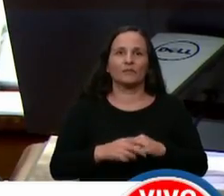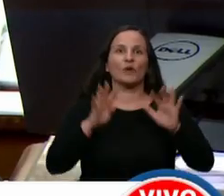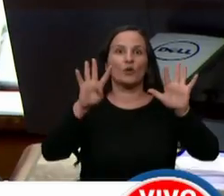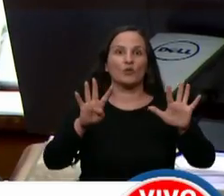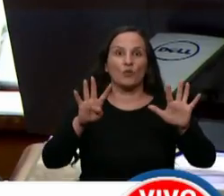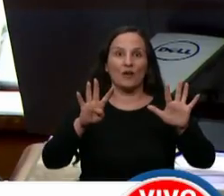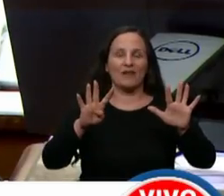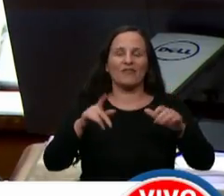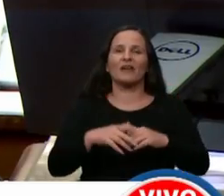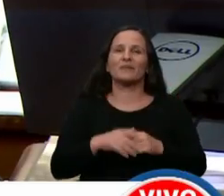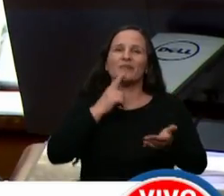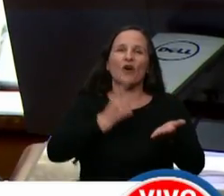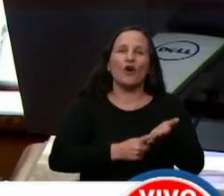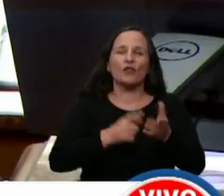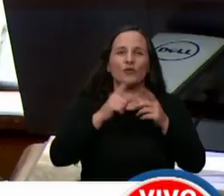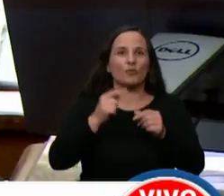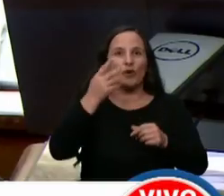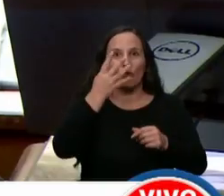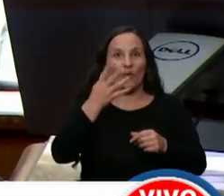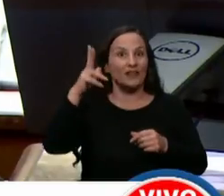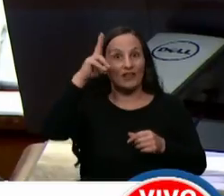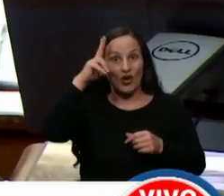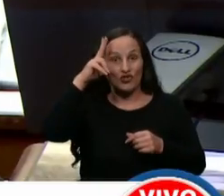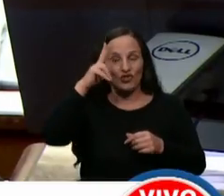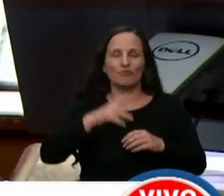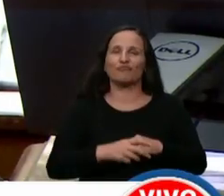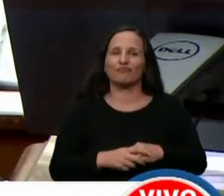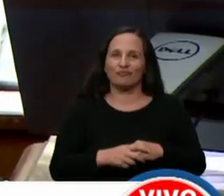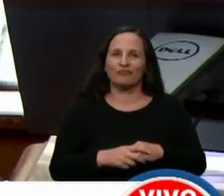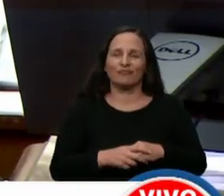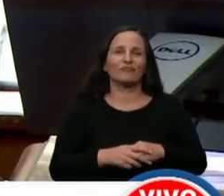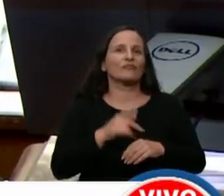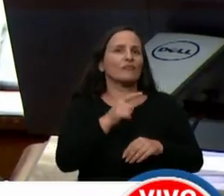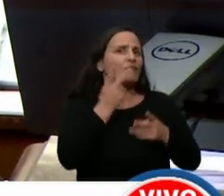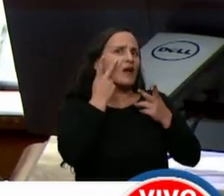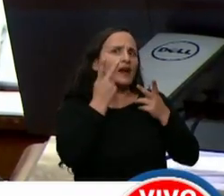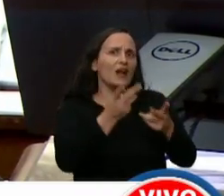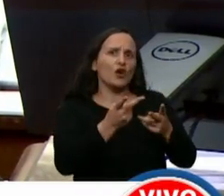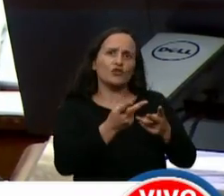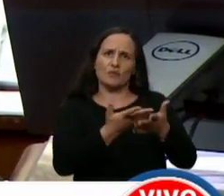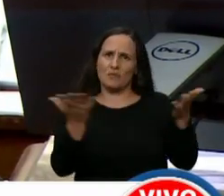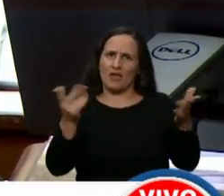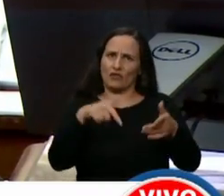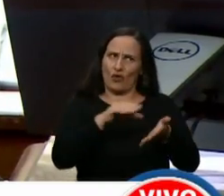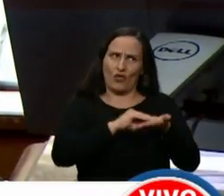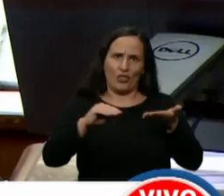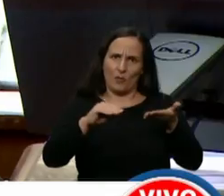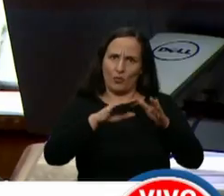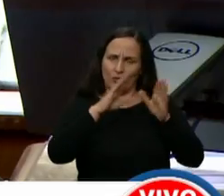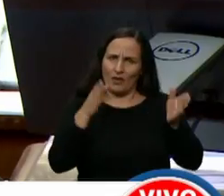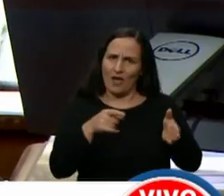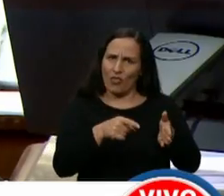orden del día 48 reconocimiento público de la honorable honorable cámara de diputados de la nación